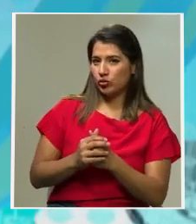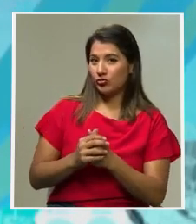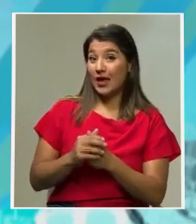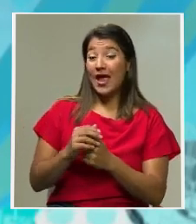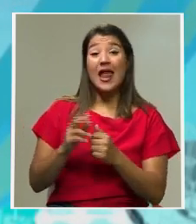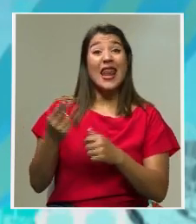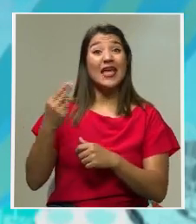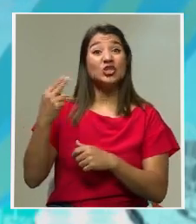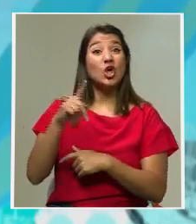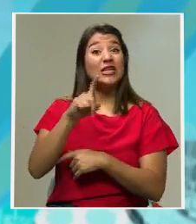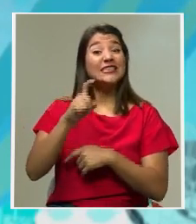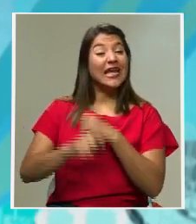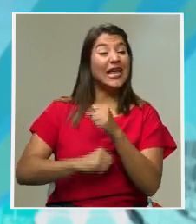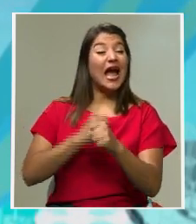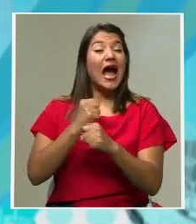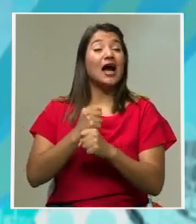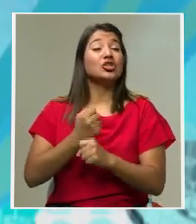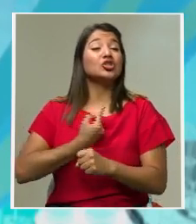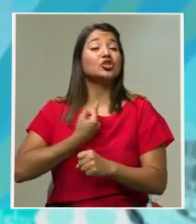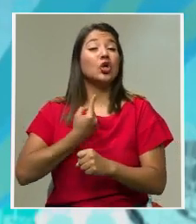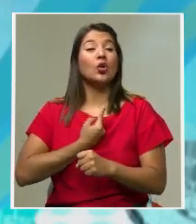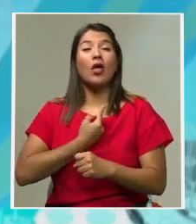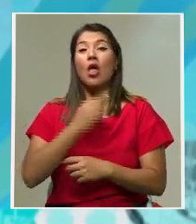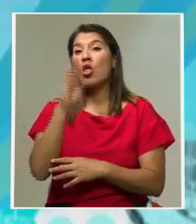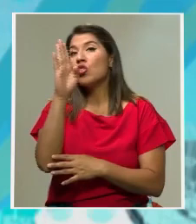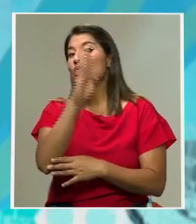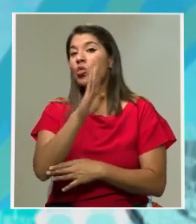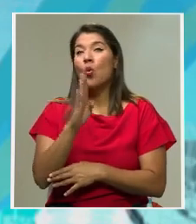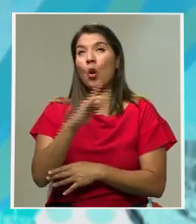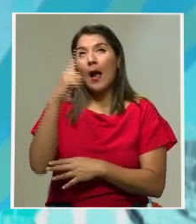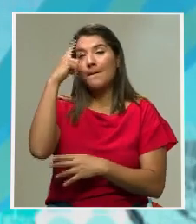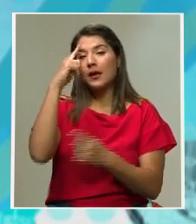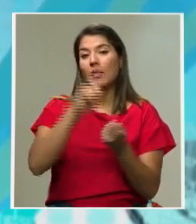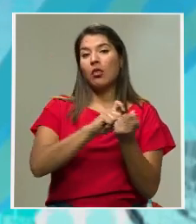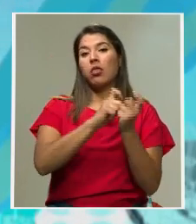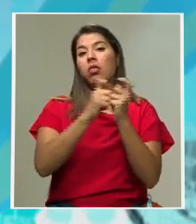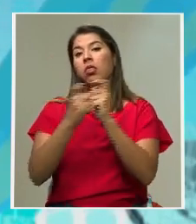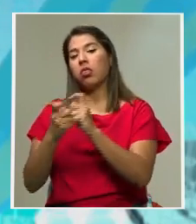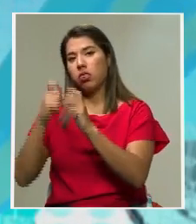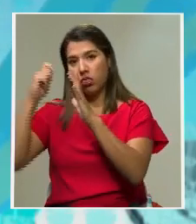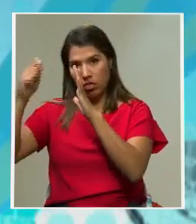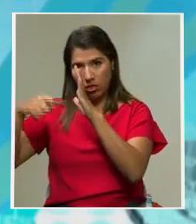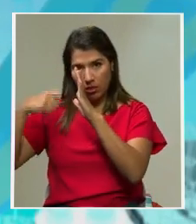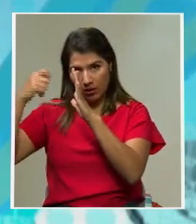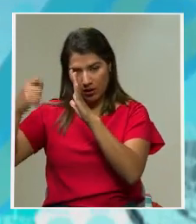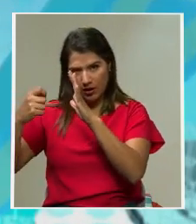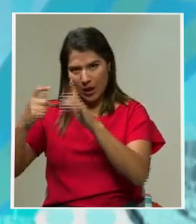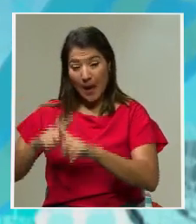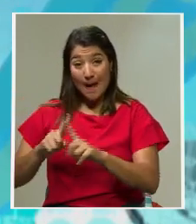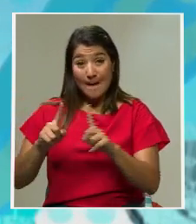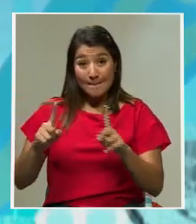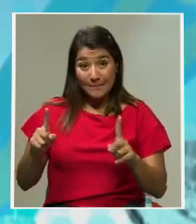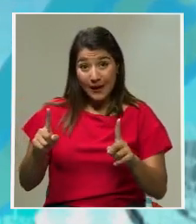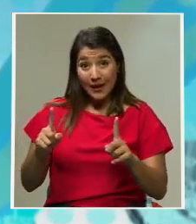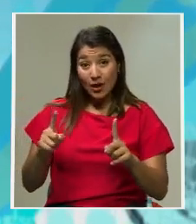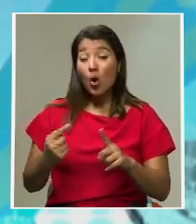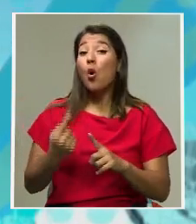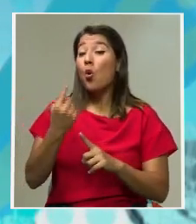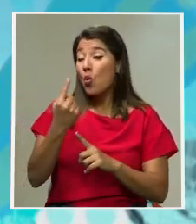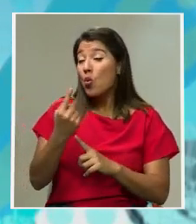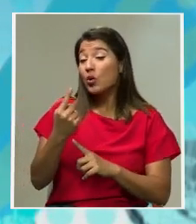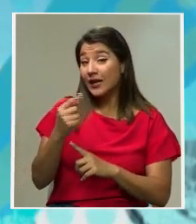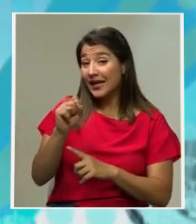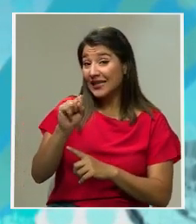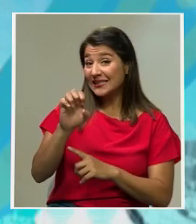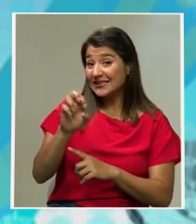soledad nunca se pensó en adaptarse y era como el sacrilegio. Pero una serie sí puede ser